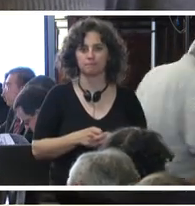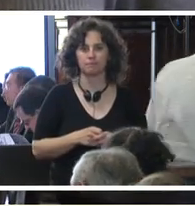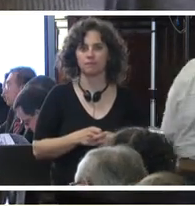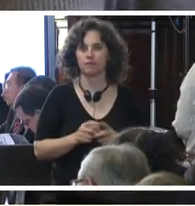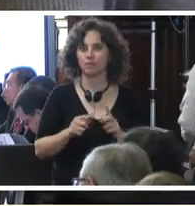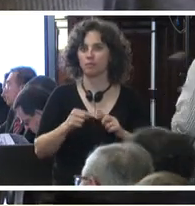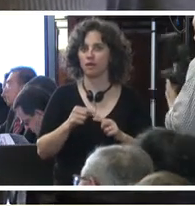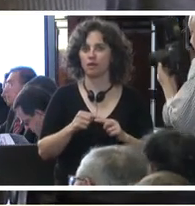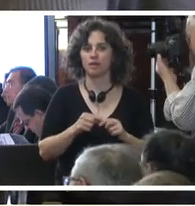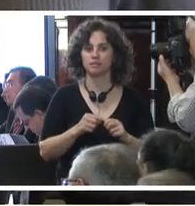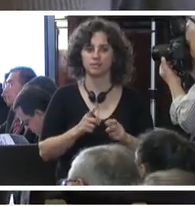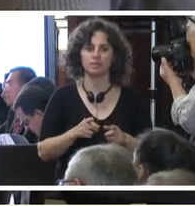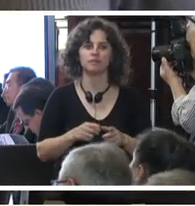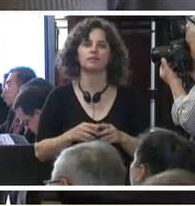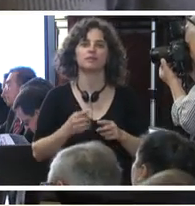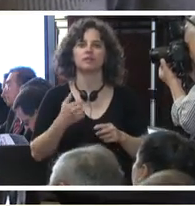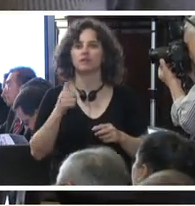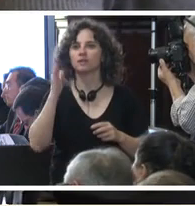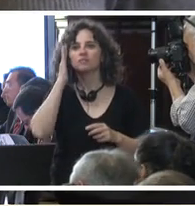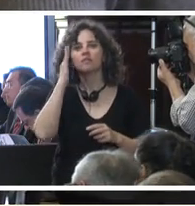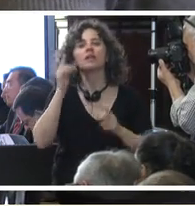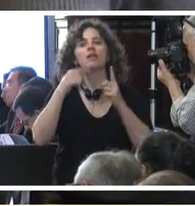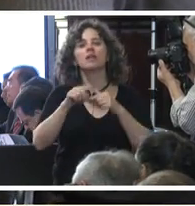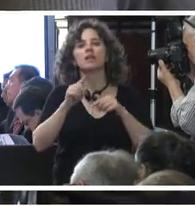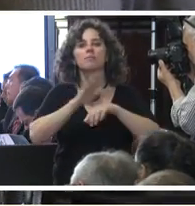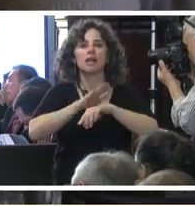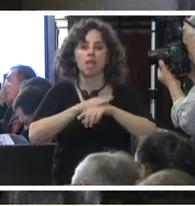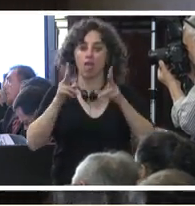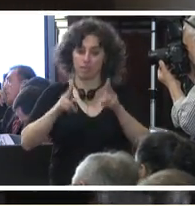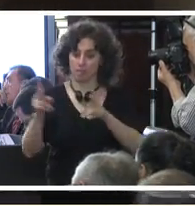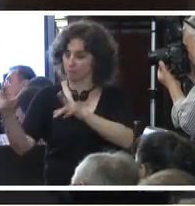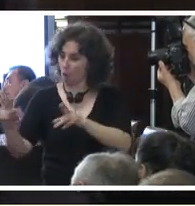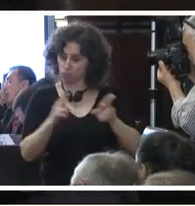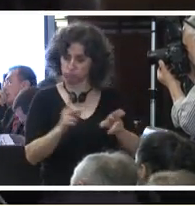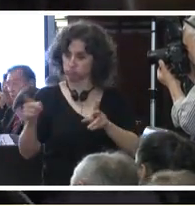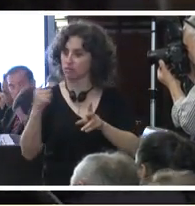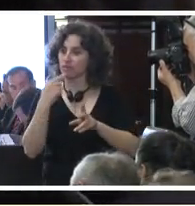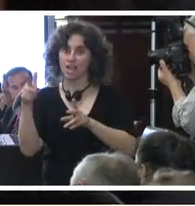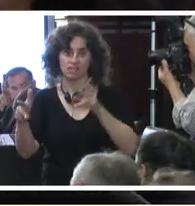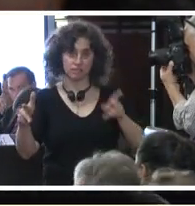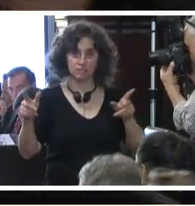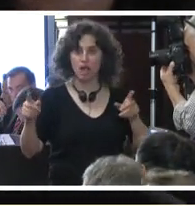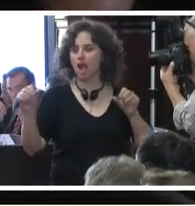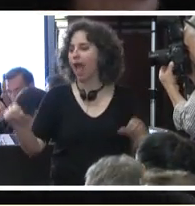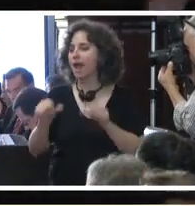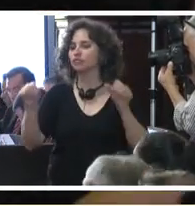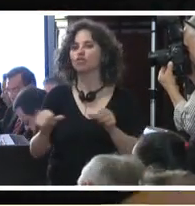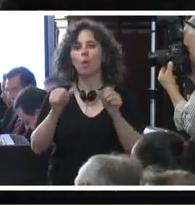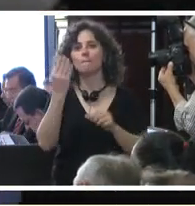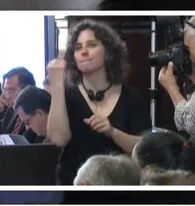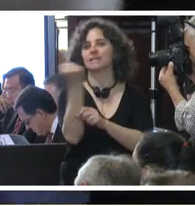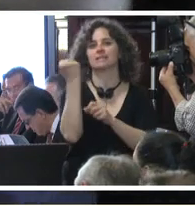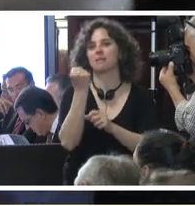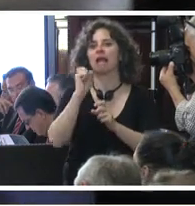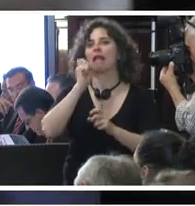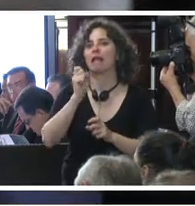Cabe destacar que dentro de esta línea de tiempo y estos dos periodos que se determinan, el actor principal que nunca